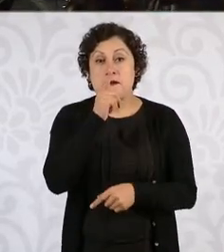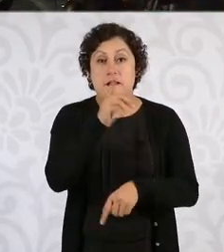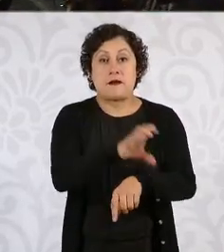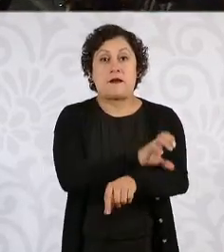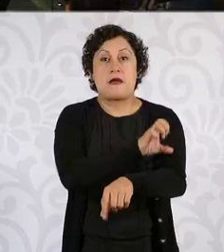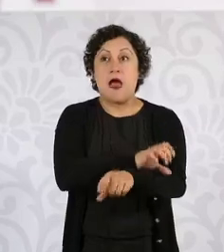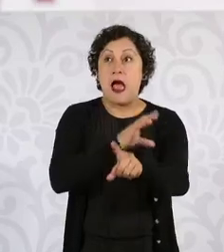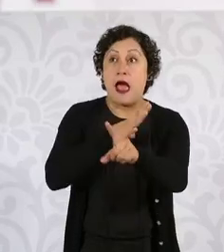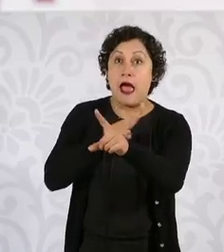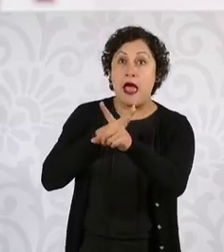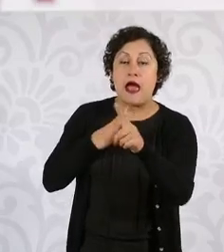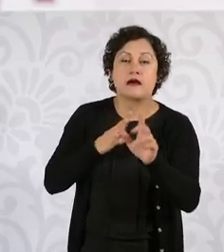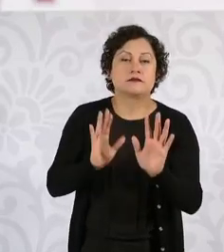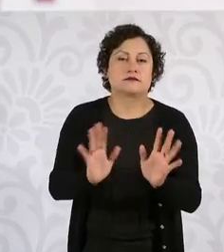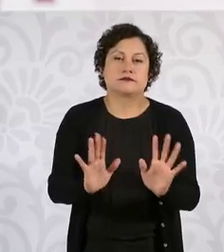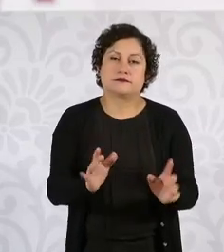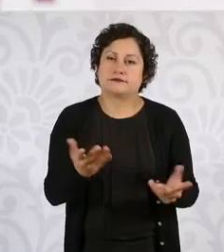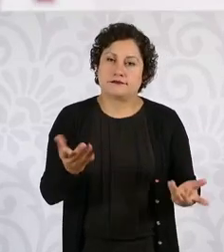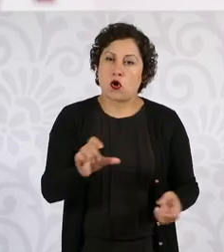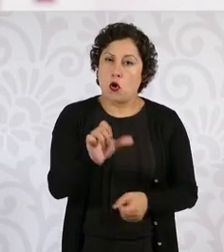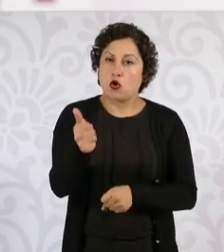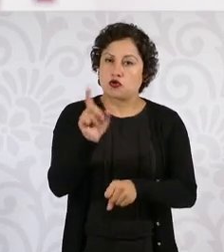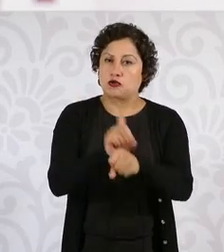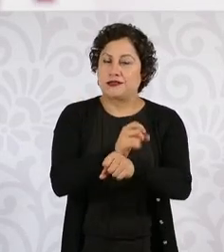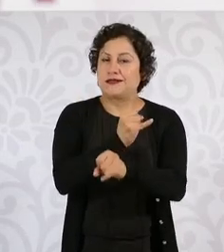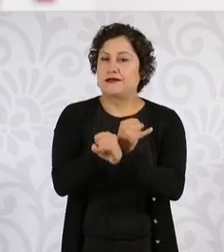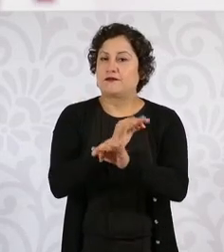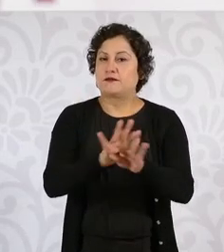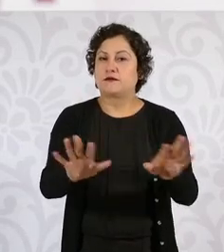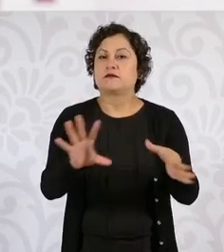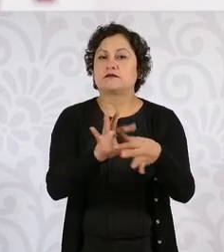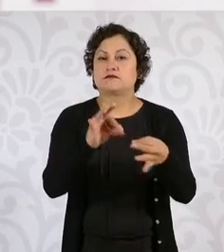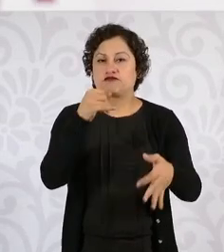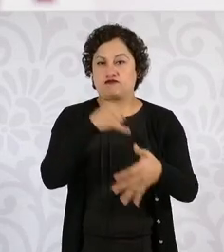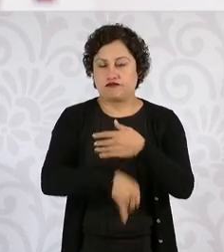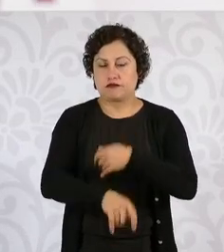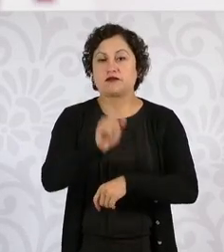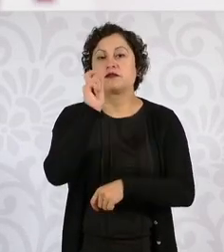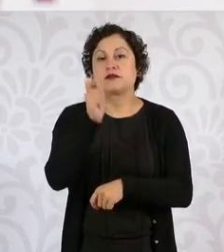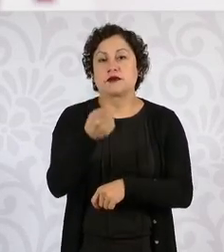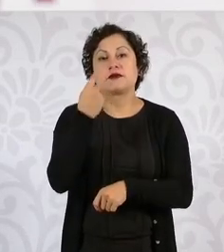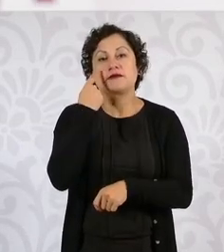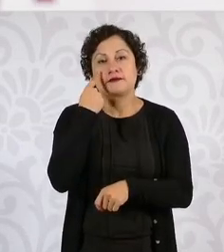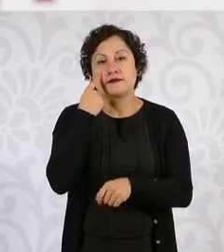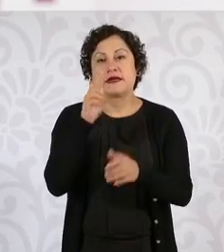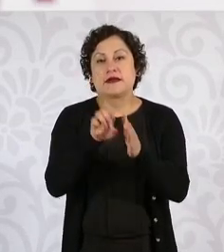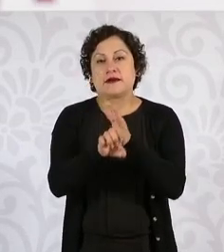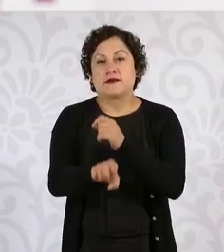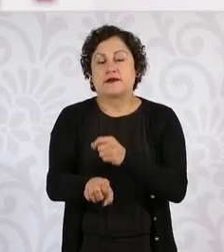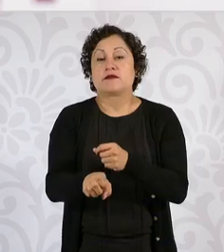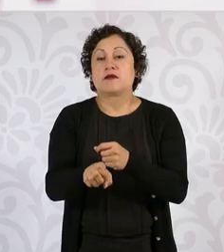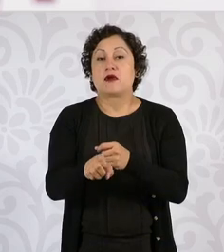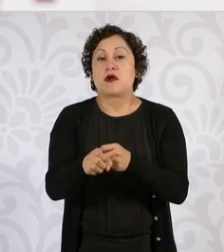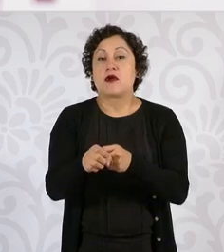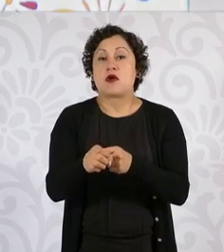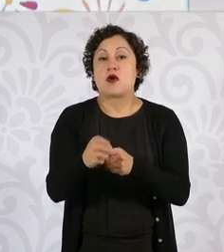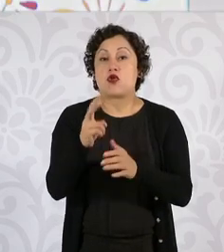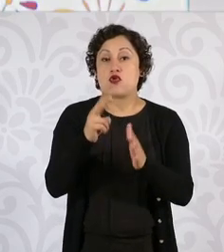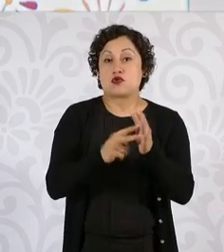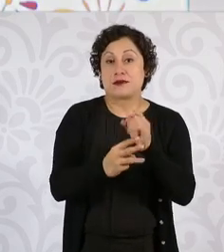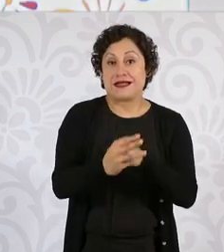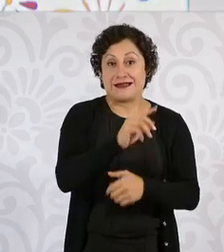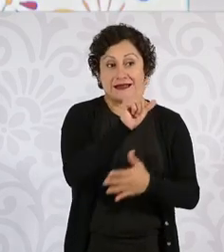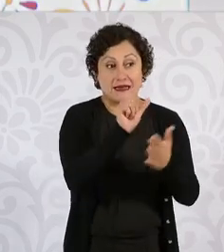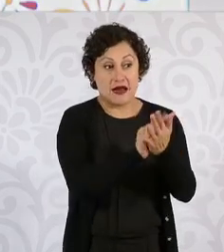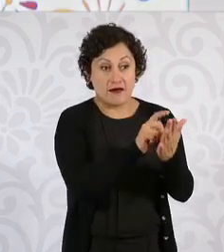autoabastecimiento, que no tiene nada que ver con la reforma del 2013. Entonces, se